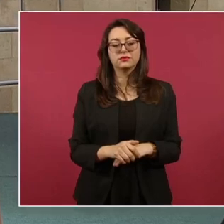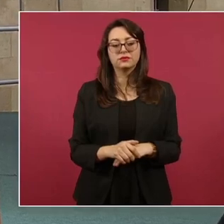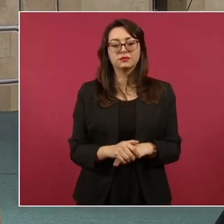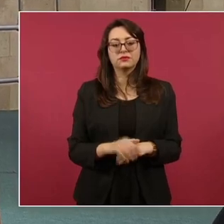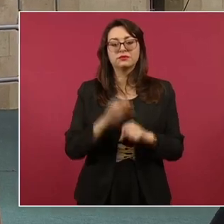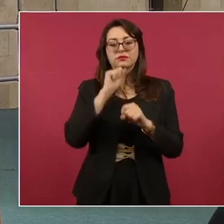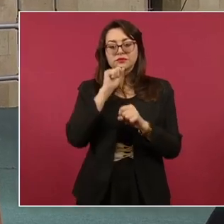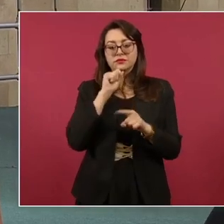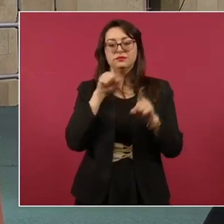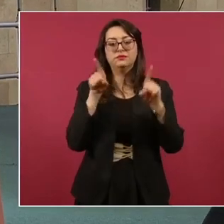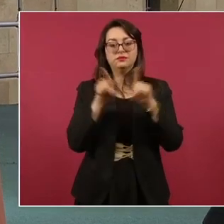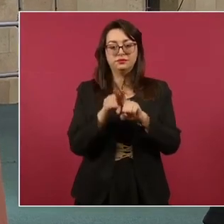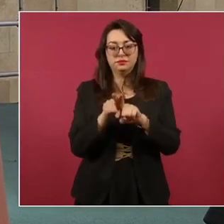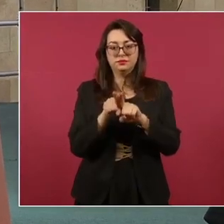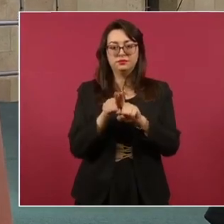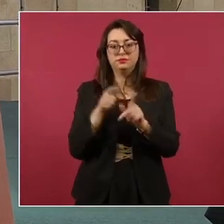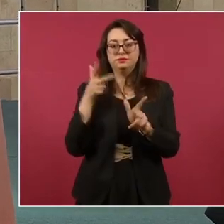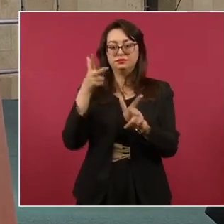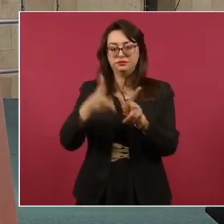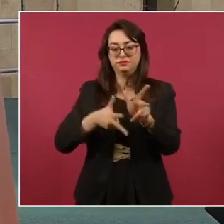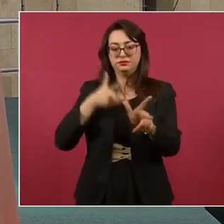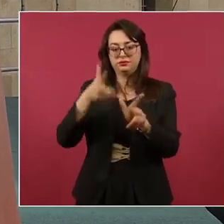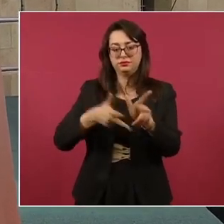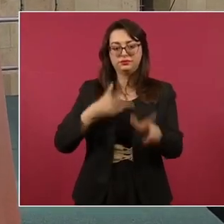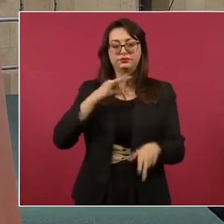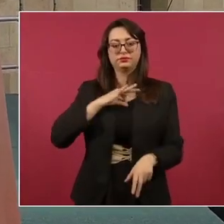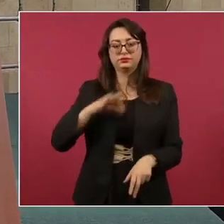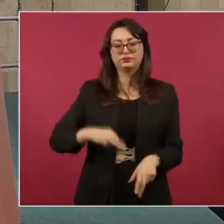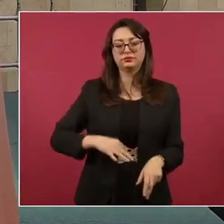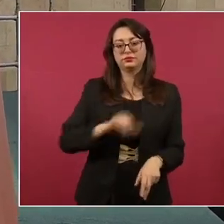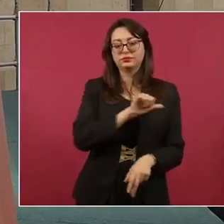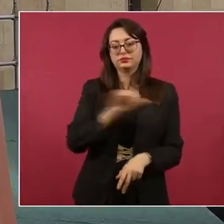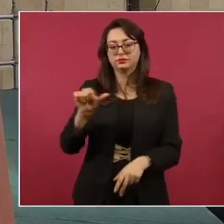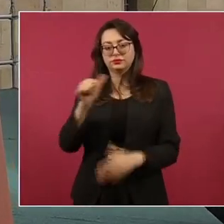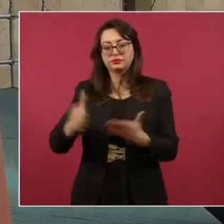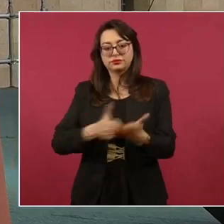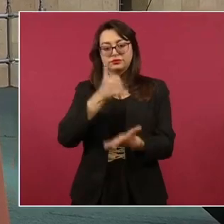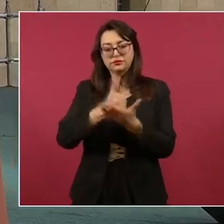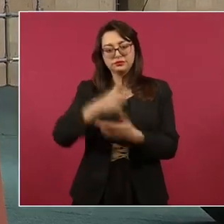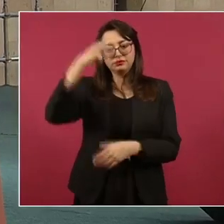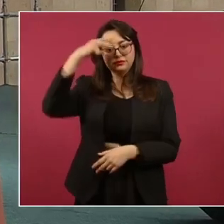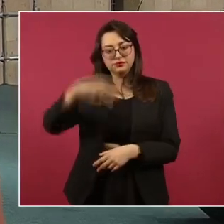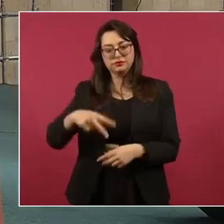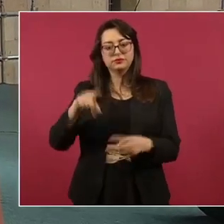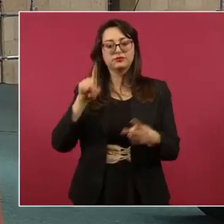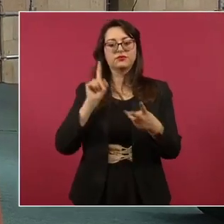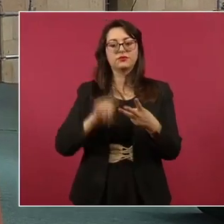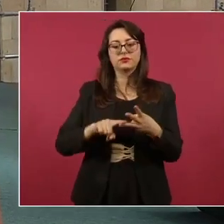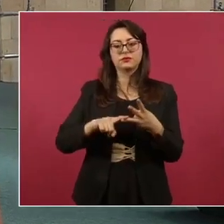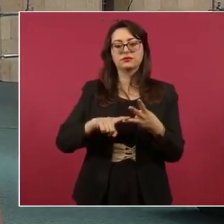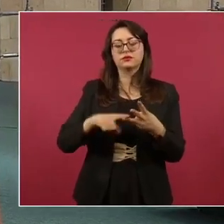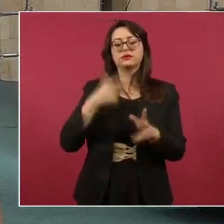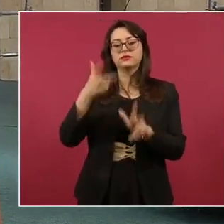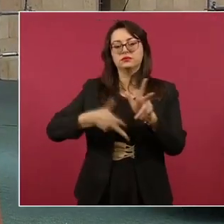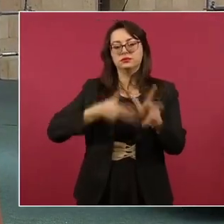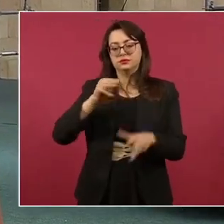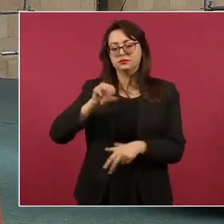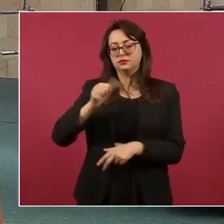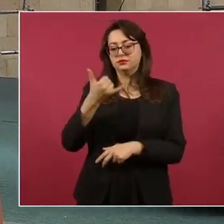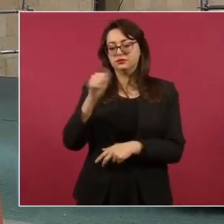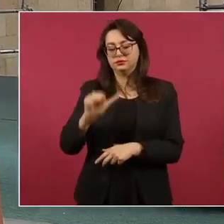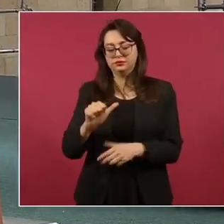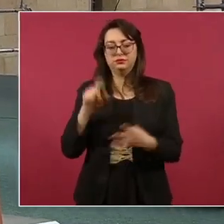construyendo los trenes Toluca, Ciudad de México, el Tren Maya, el Transísmico